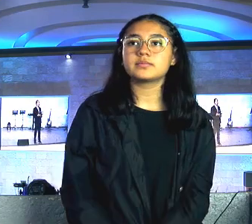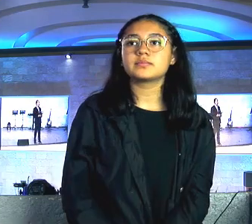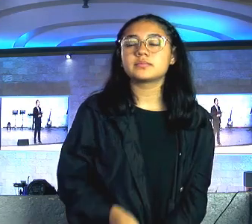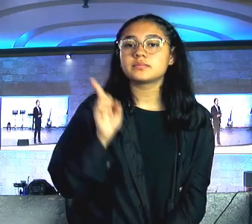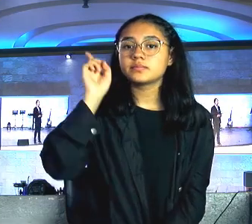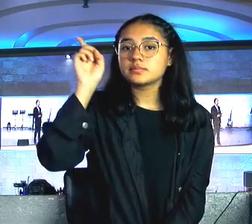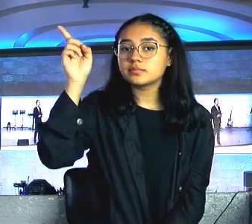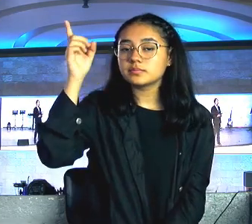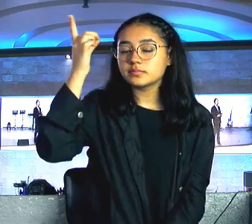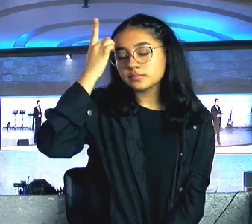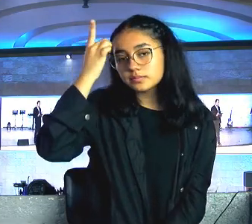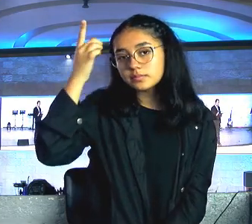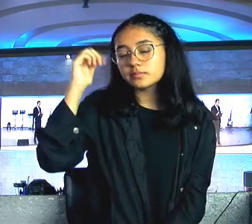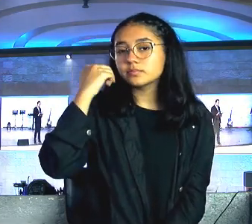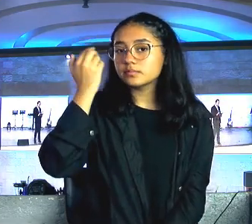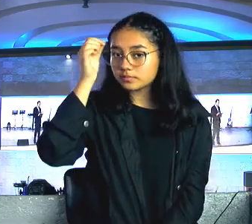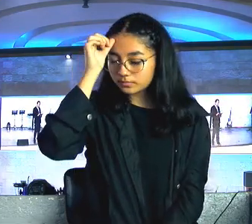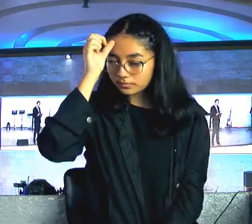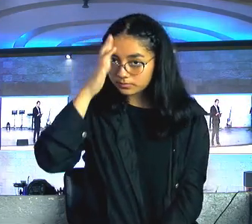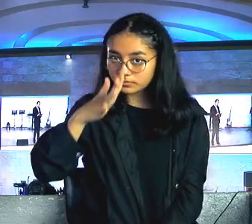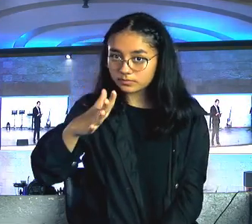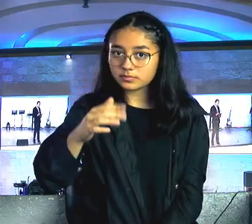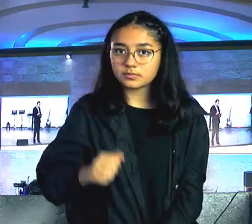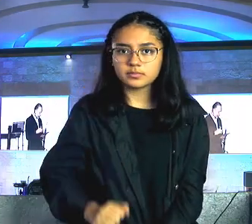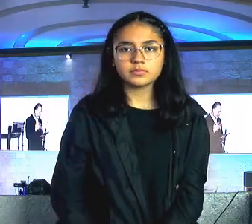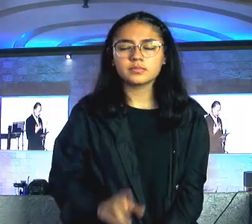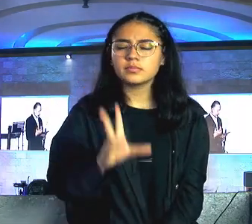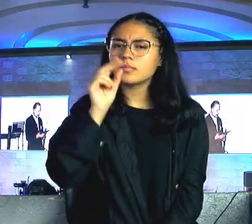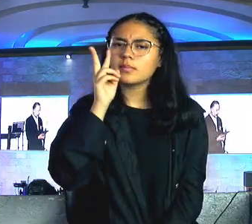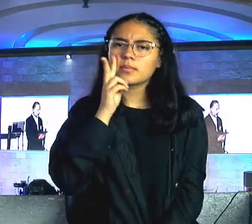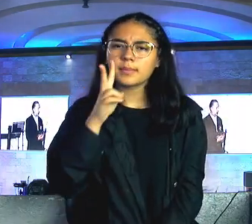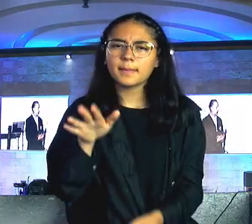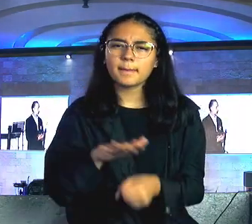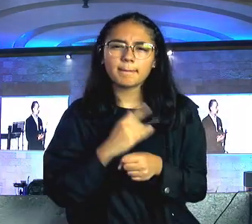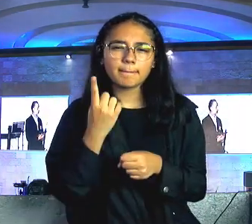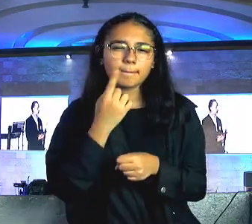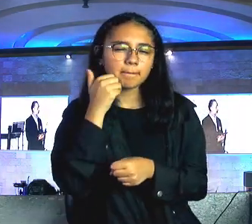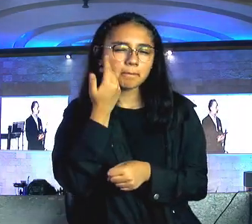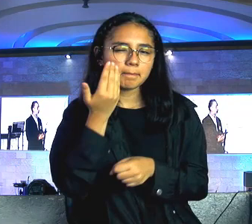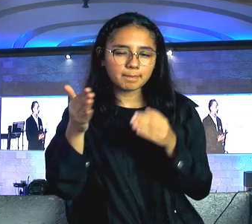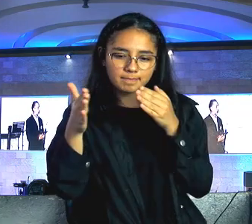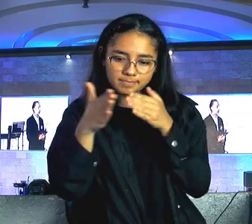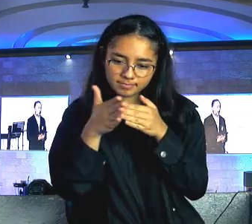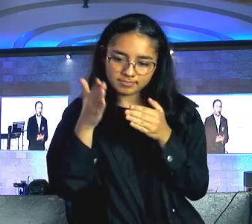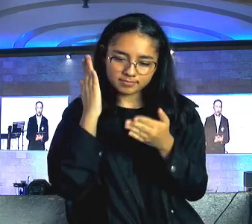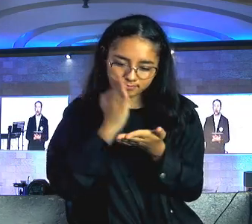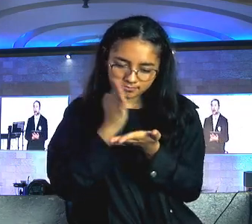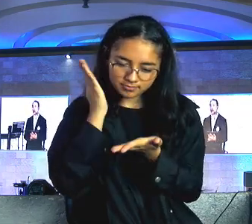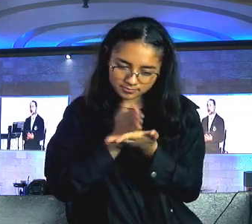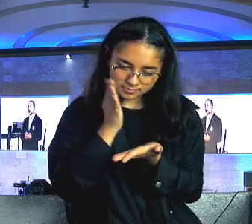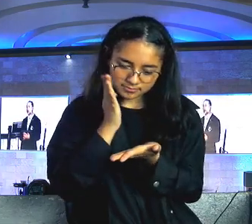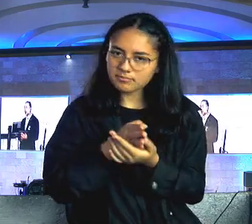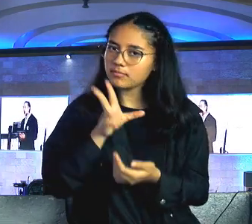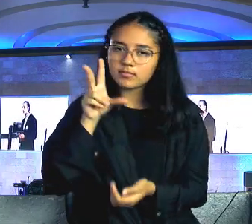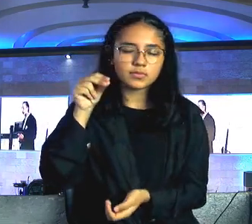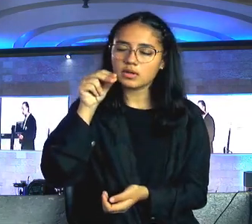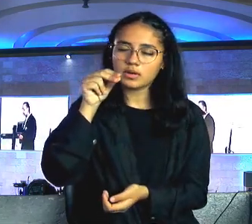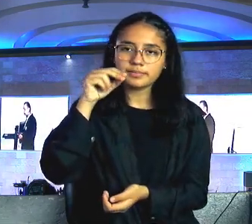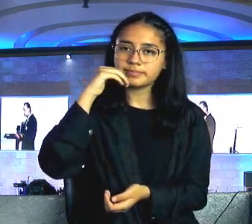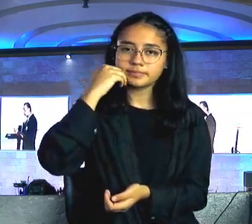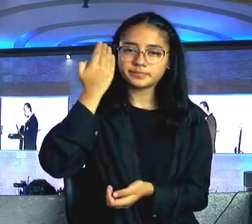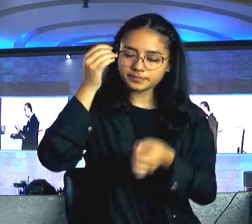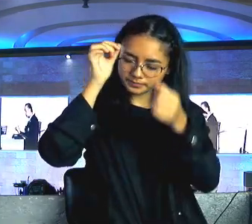bendecir. Él no te está viendo con ganas de fastidiarte. Él te está viendo porque te quiere bendecir.